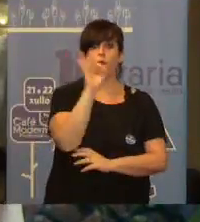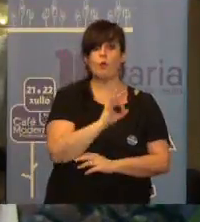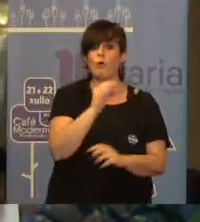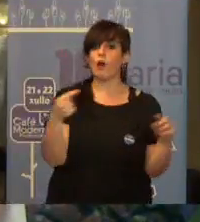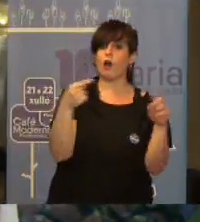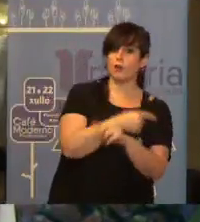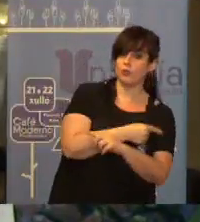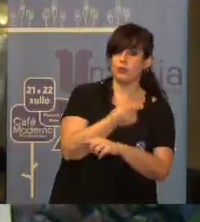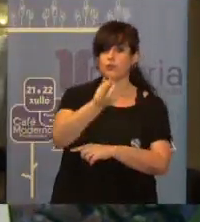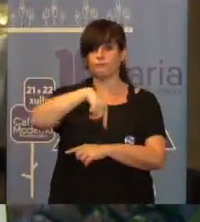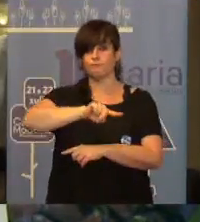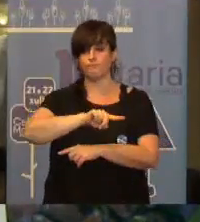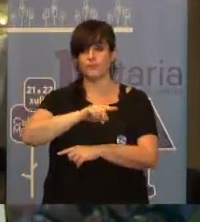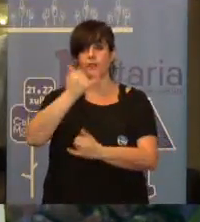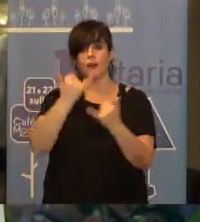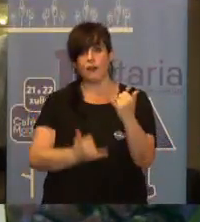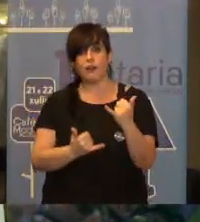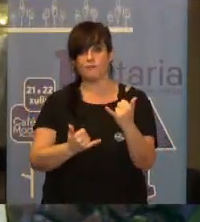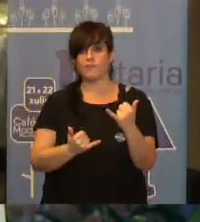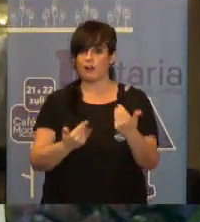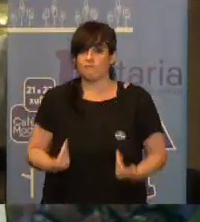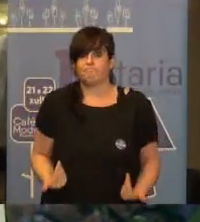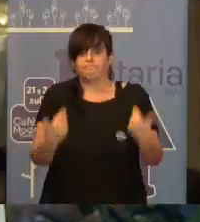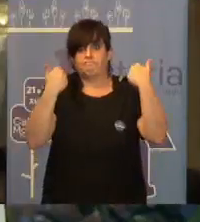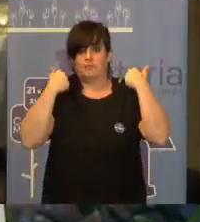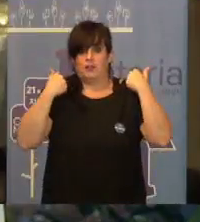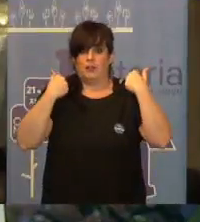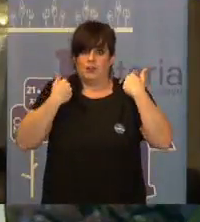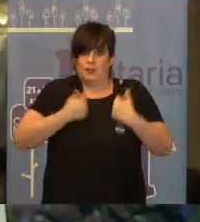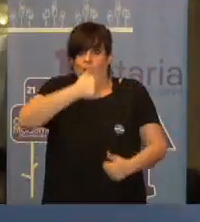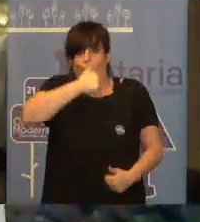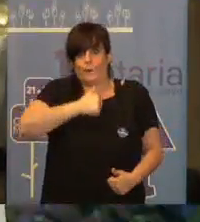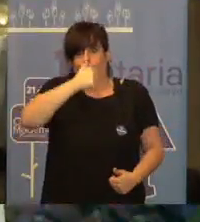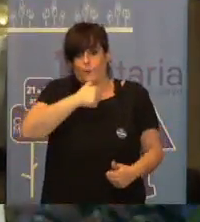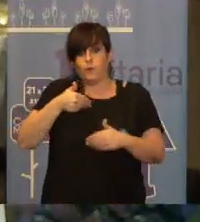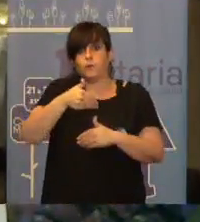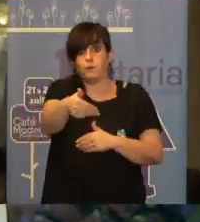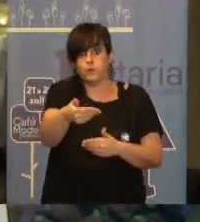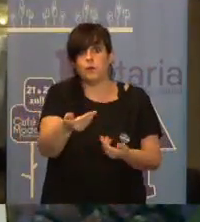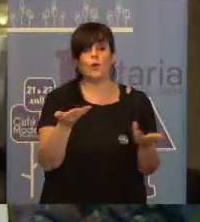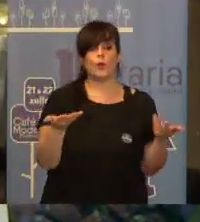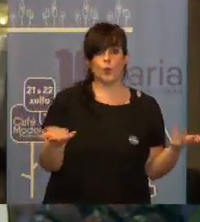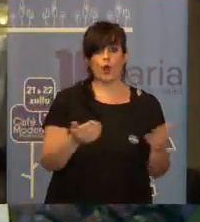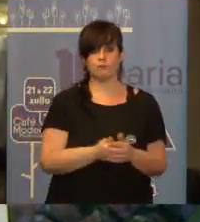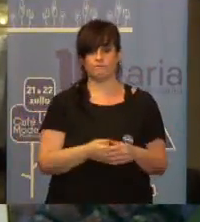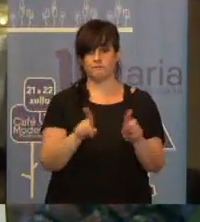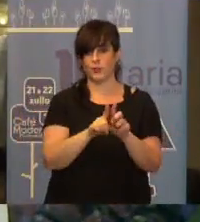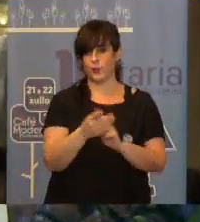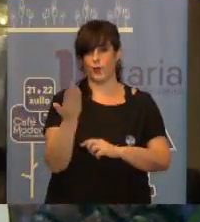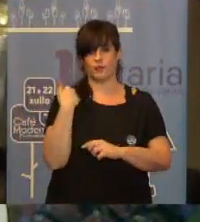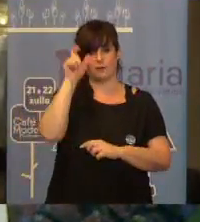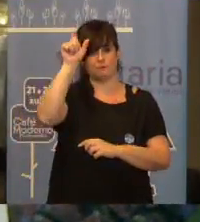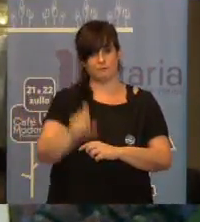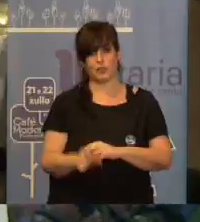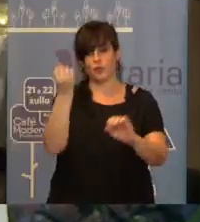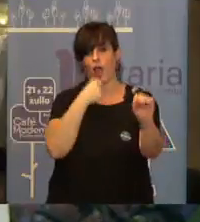que cargar eternamente coa pedra ás costas. Como dixo Carlos Blanco nun monólogo xa antigo sobre